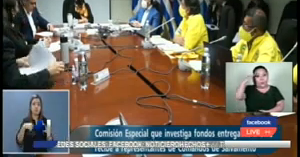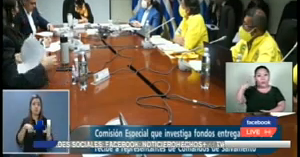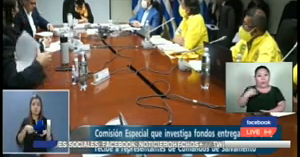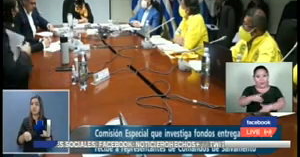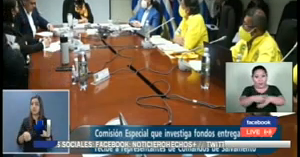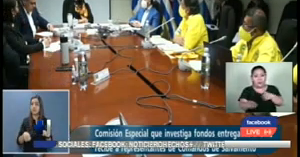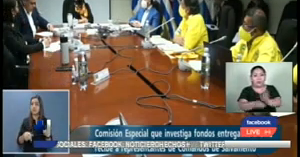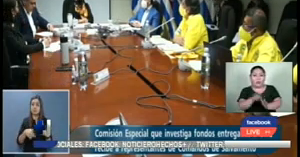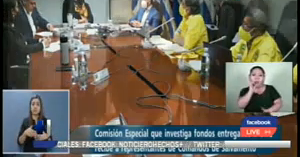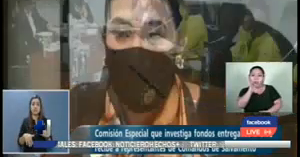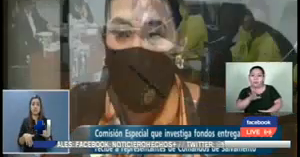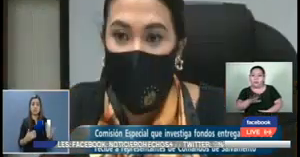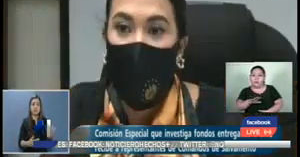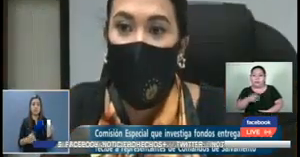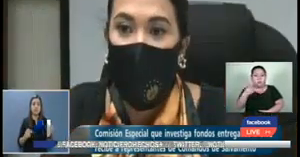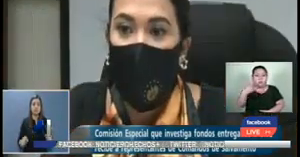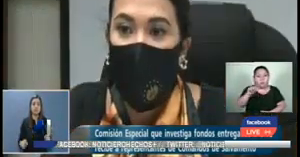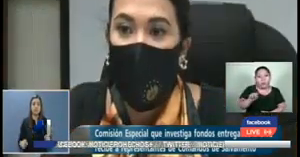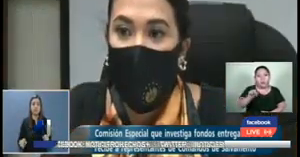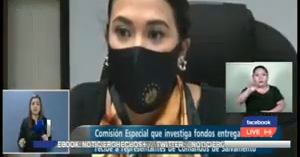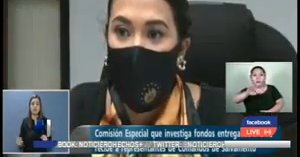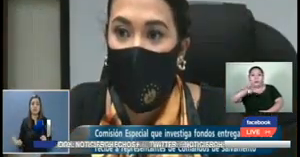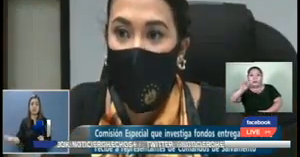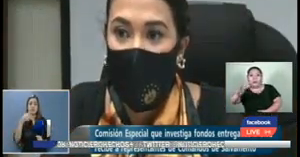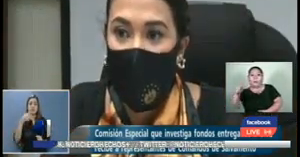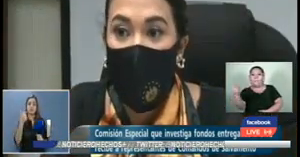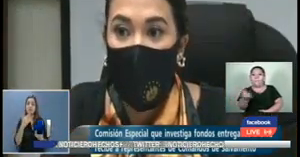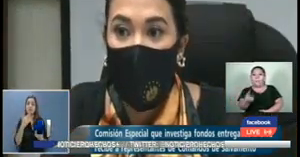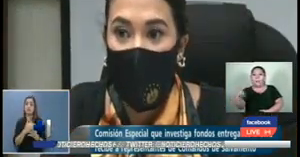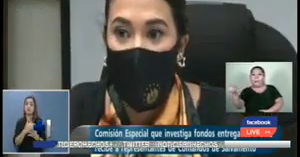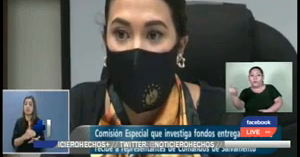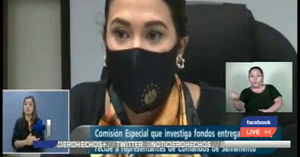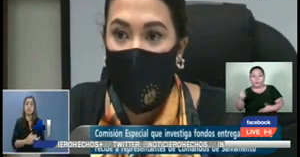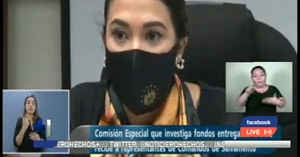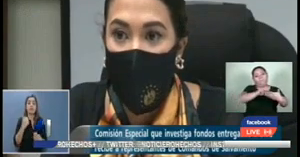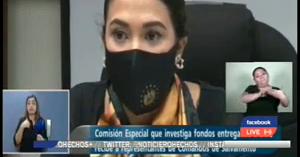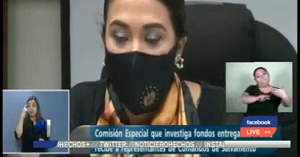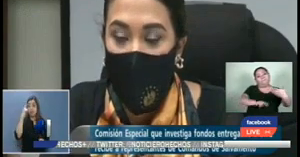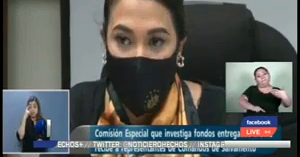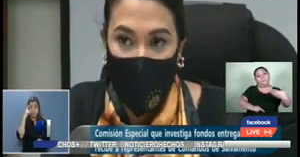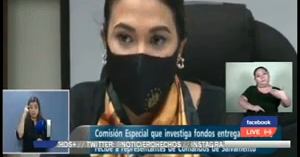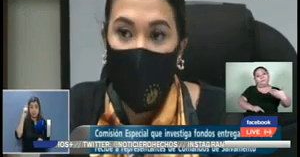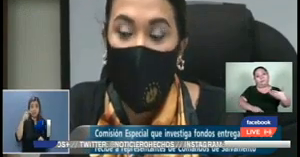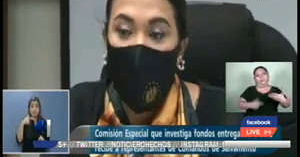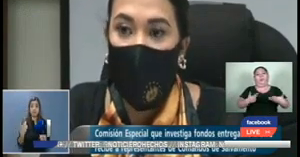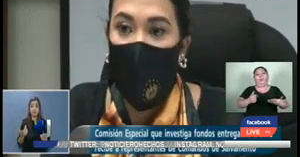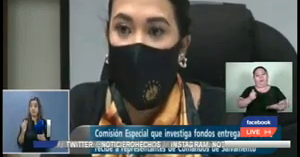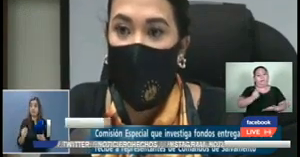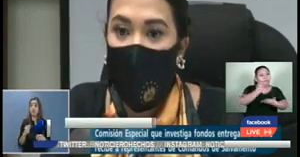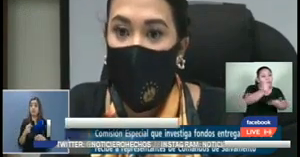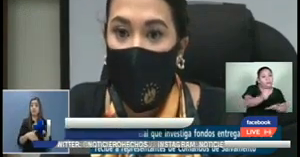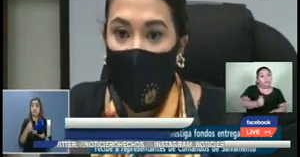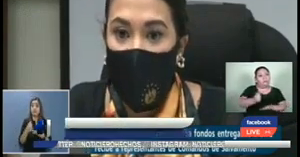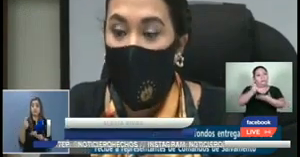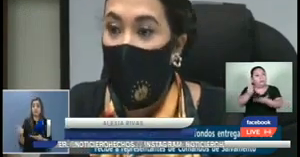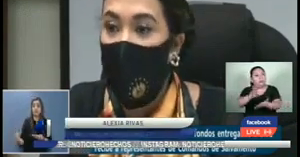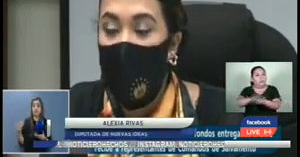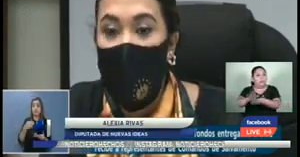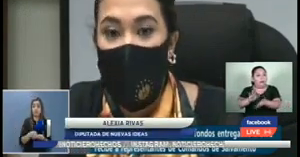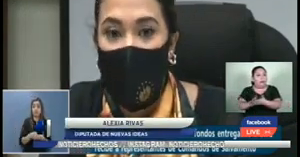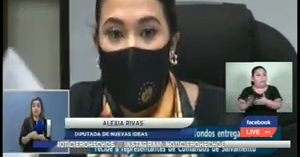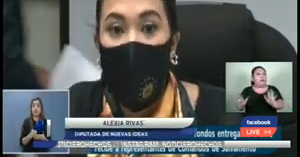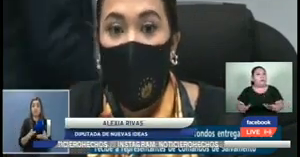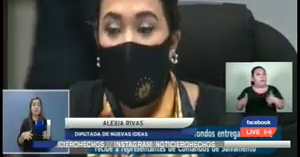siguen existiendo, pero si solo 32 personas están contempladas y que reciben una remuneración, es